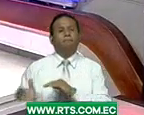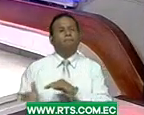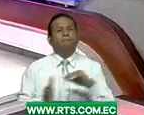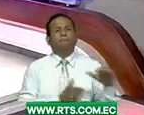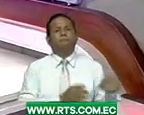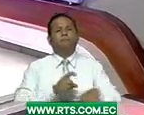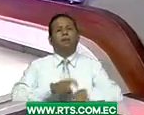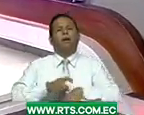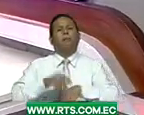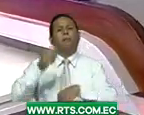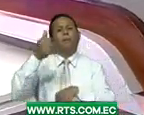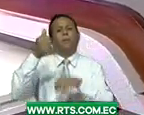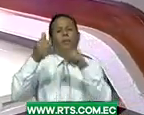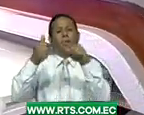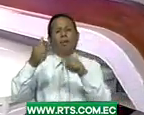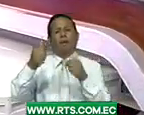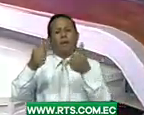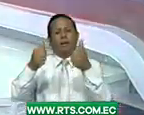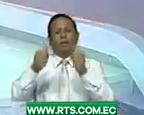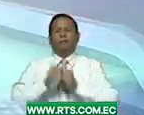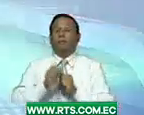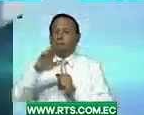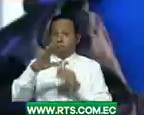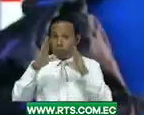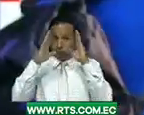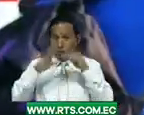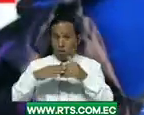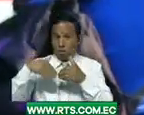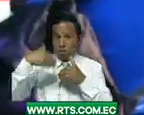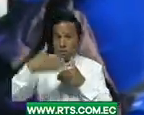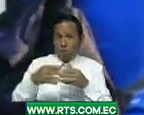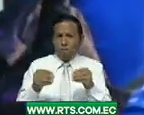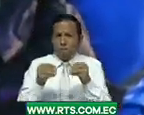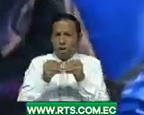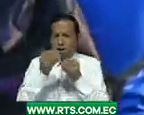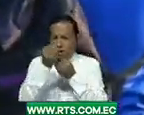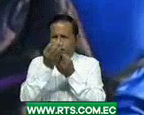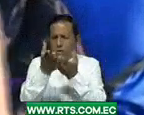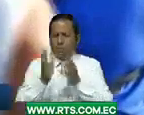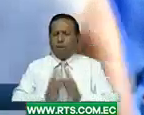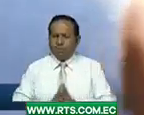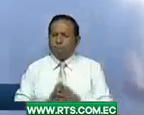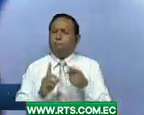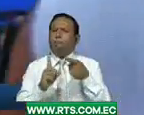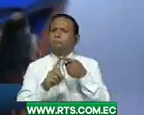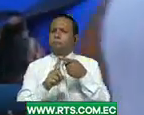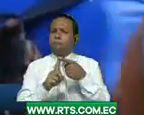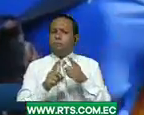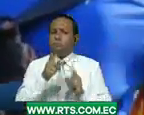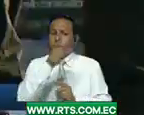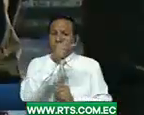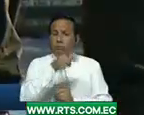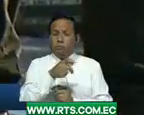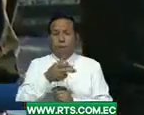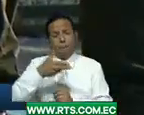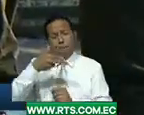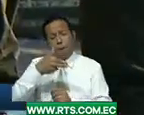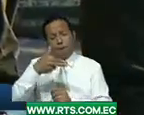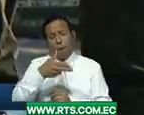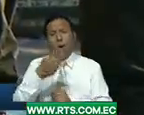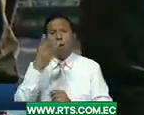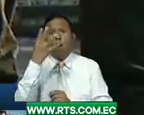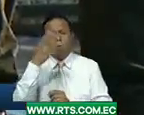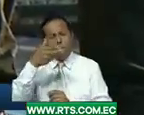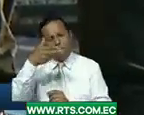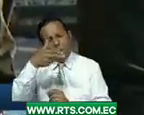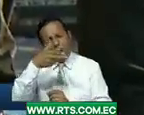22 horas con 10 minutos y mucha atención porque más adelante les tendremos la siguiente información. De 4 impactos de bala, desconocidos acabaron con la